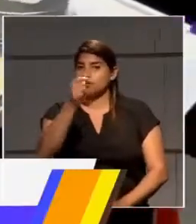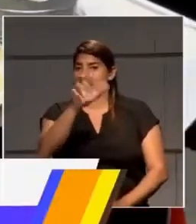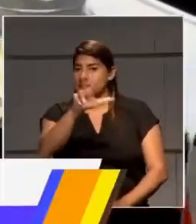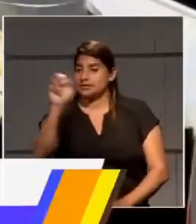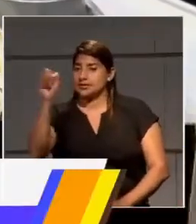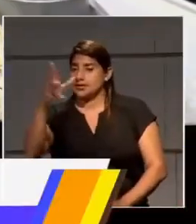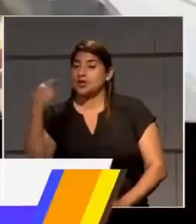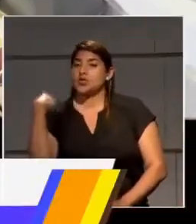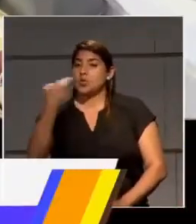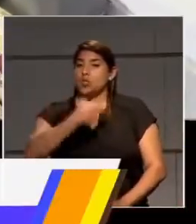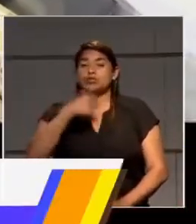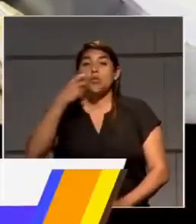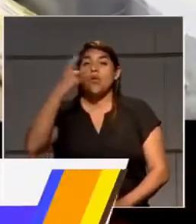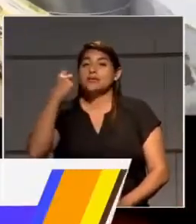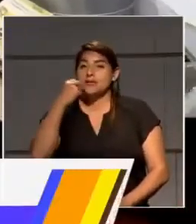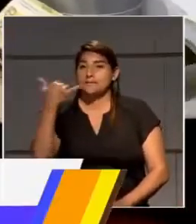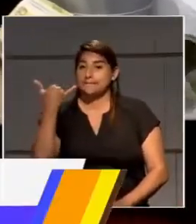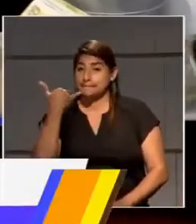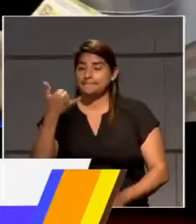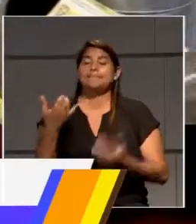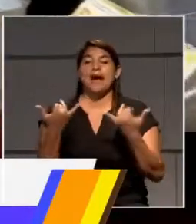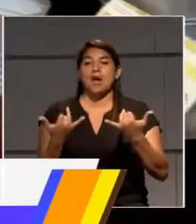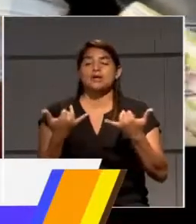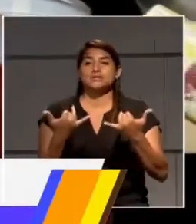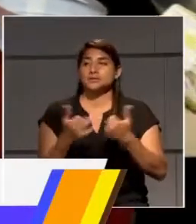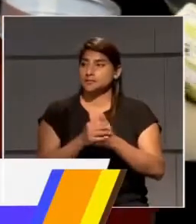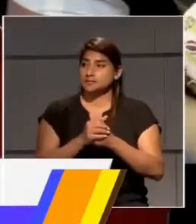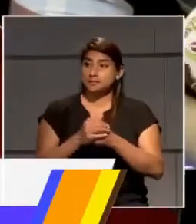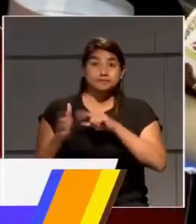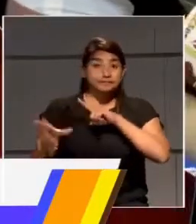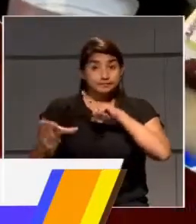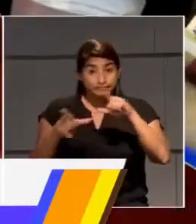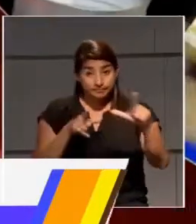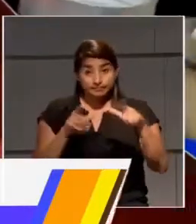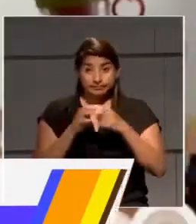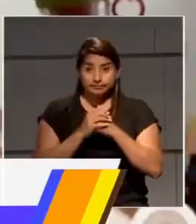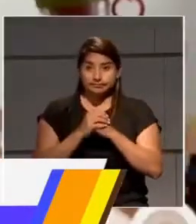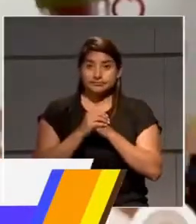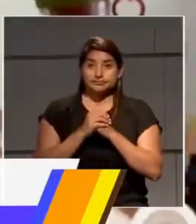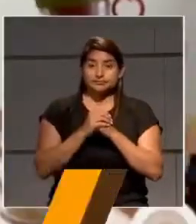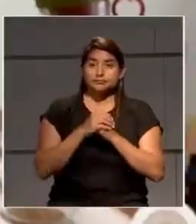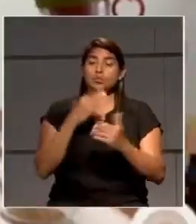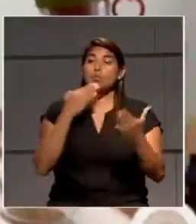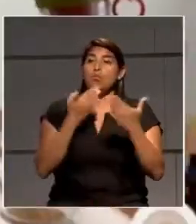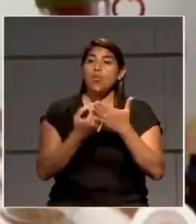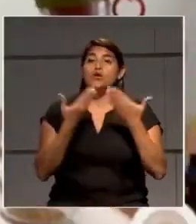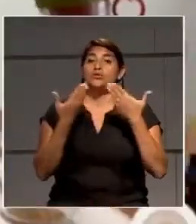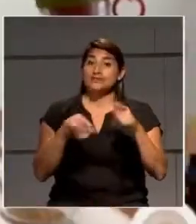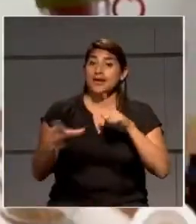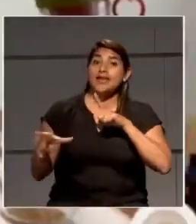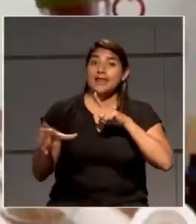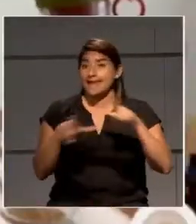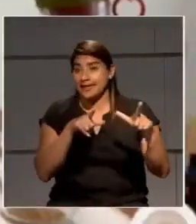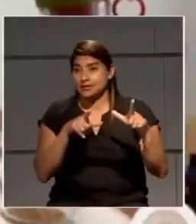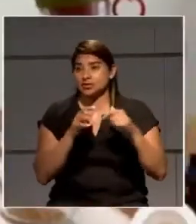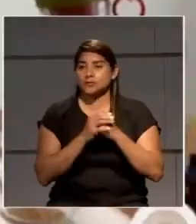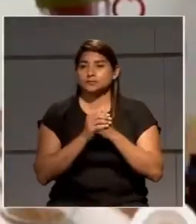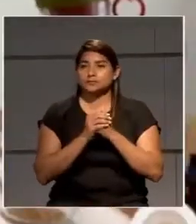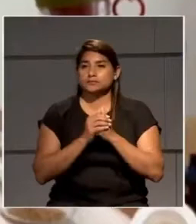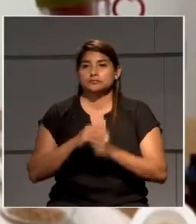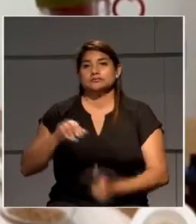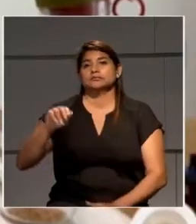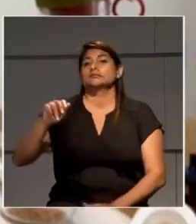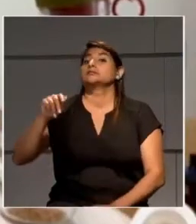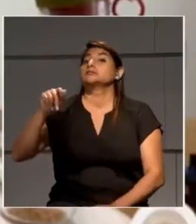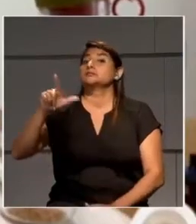8751-1313, que es nuestro WhatsApp. Ahora sí, Nayu y Plug, listos. Bueno, ¡lista! Claro, en realidad es Plug